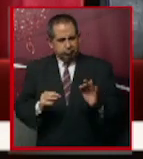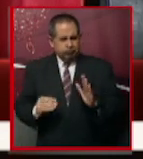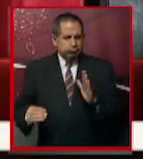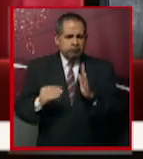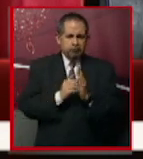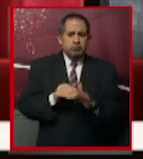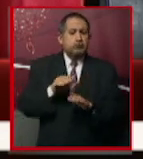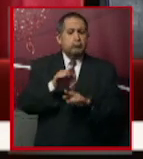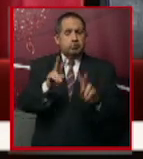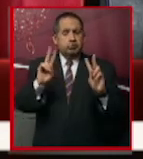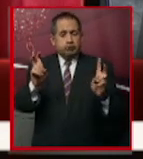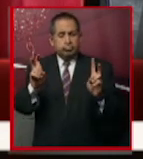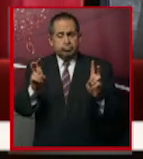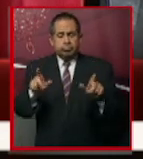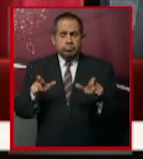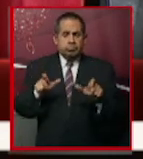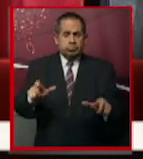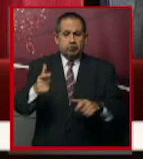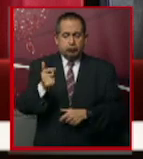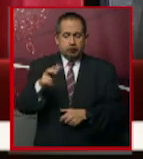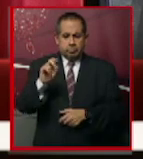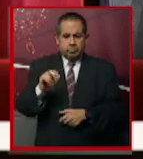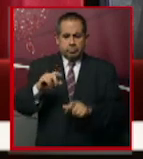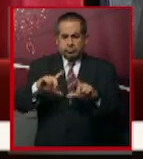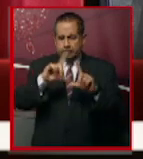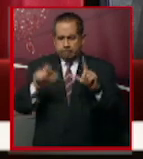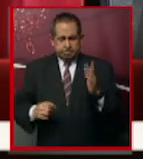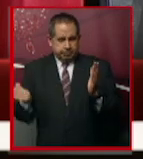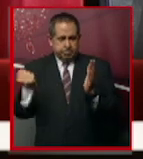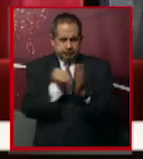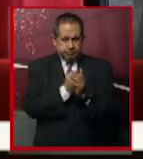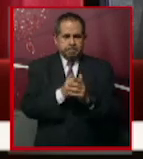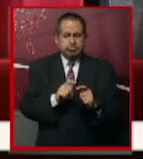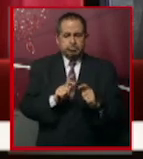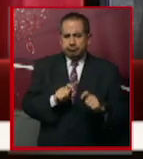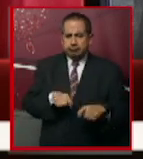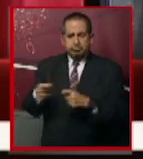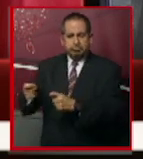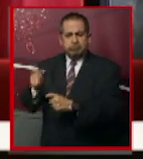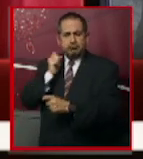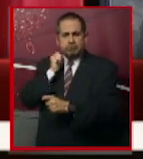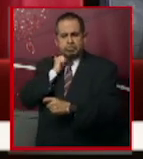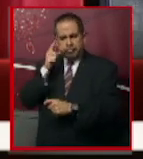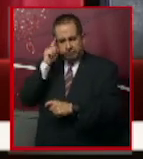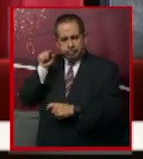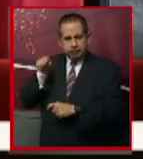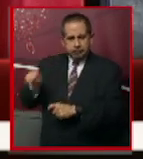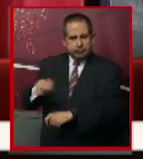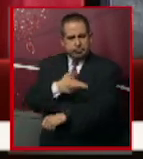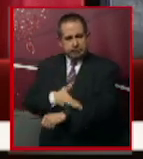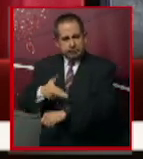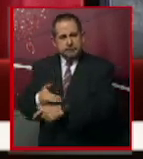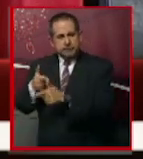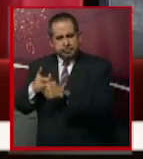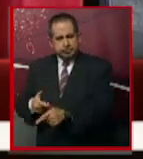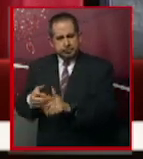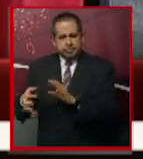en materia de Guardia Nacional. Pasa al Senado de la República para los efectos constitucionales.